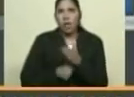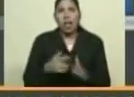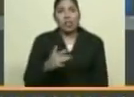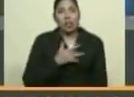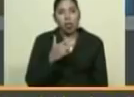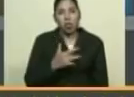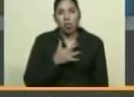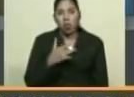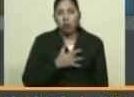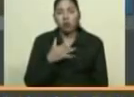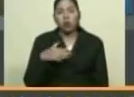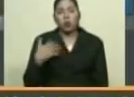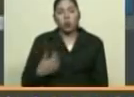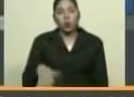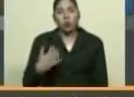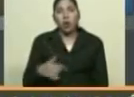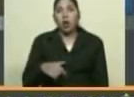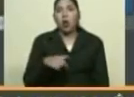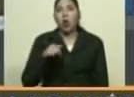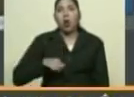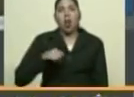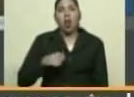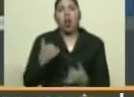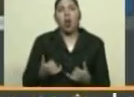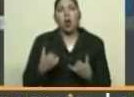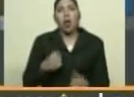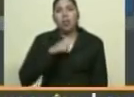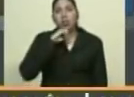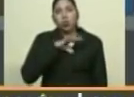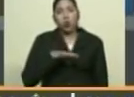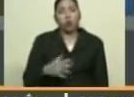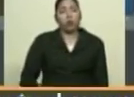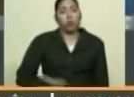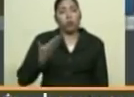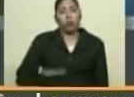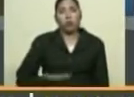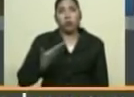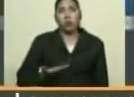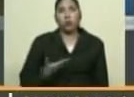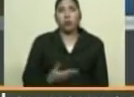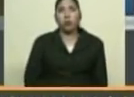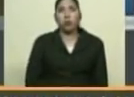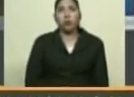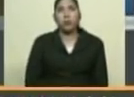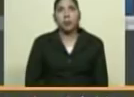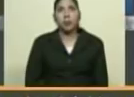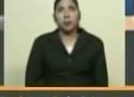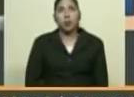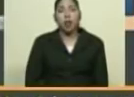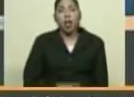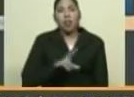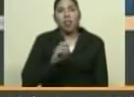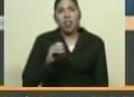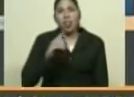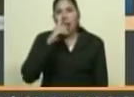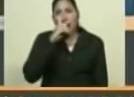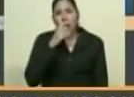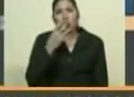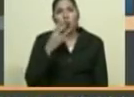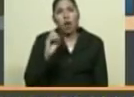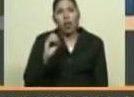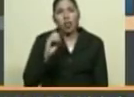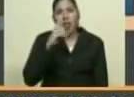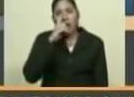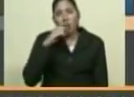minutos, se vendría para el Orza. Para acá vino, por culpa o gracias a este caballero que está